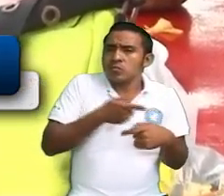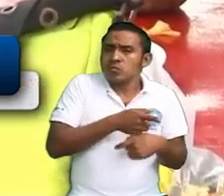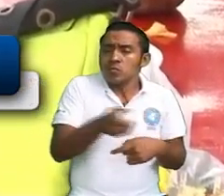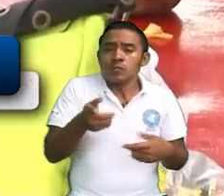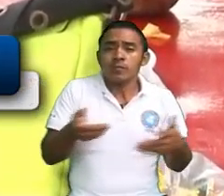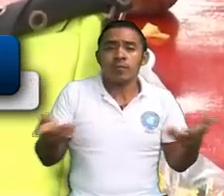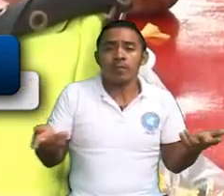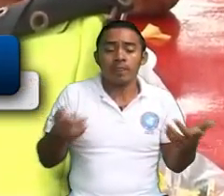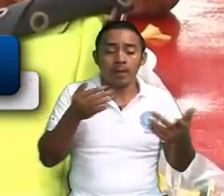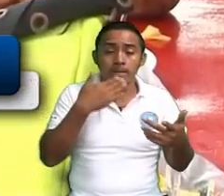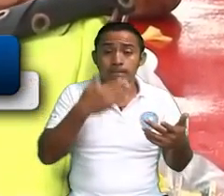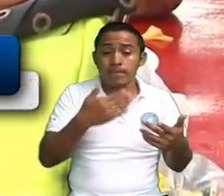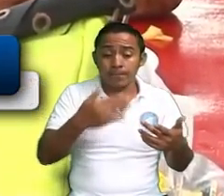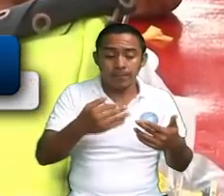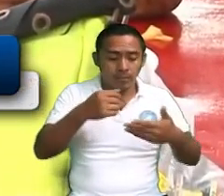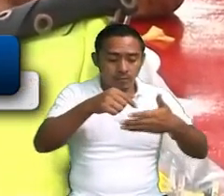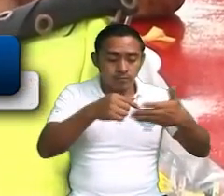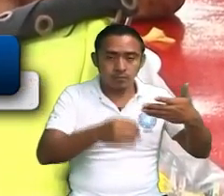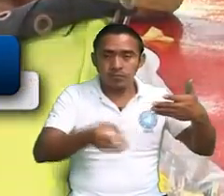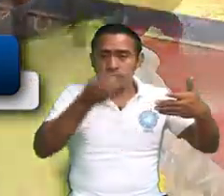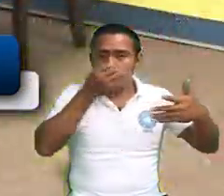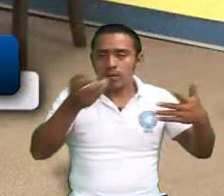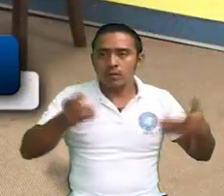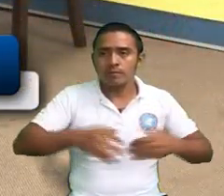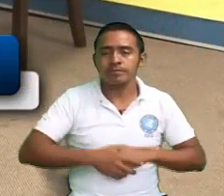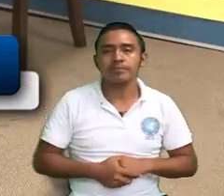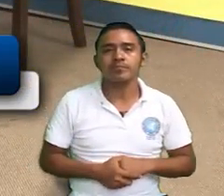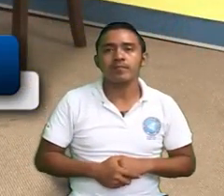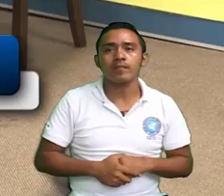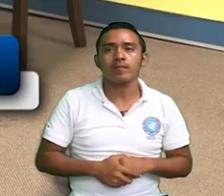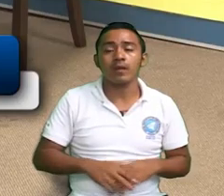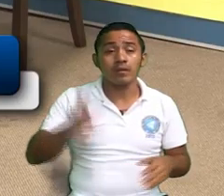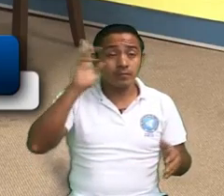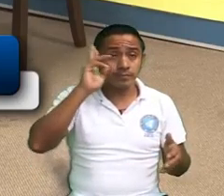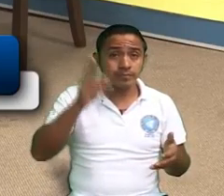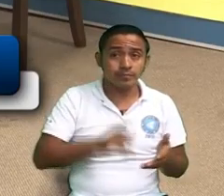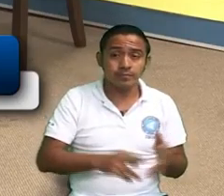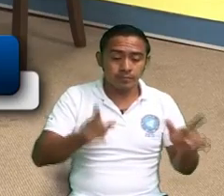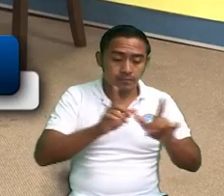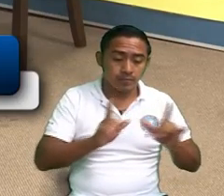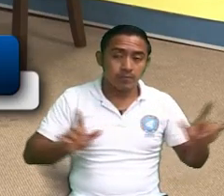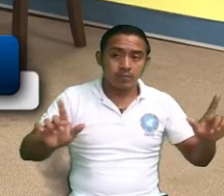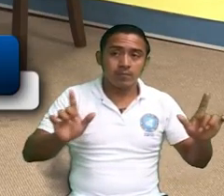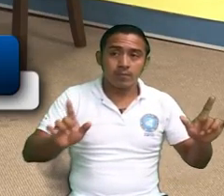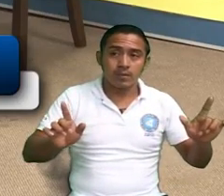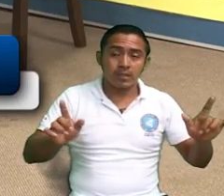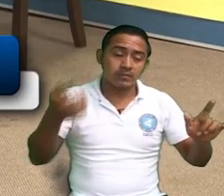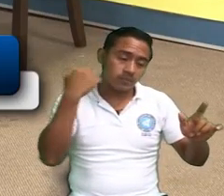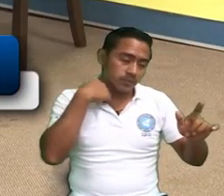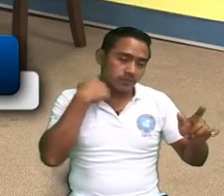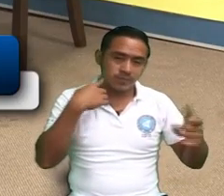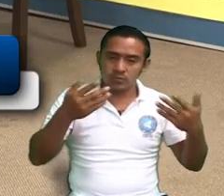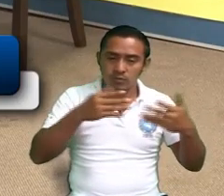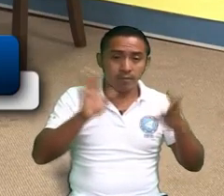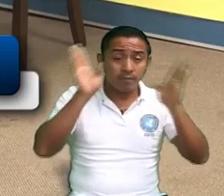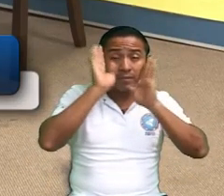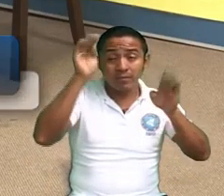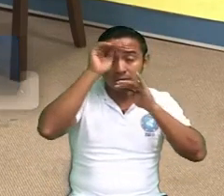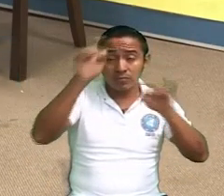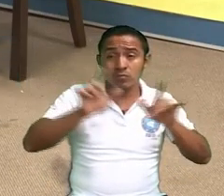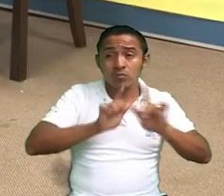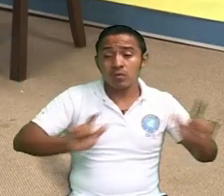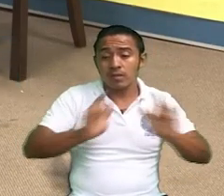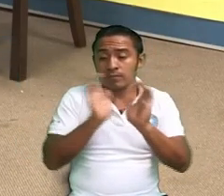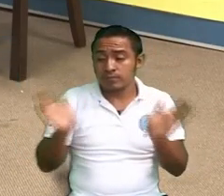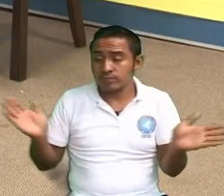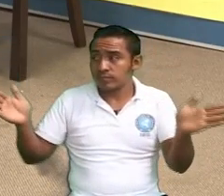garantizar esas buenas condiciones de los alimentos y bebidas? Recordemos que aunque estén en los balnearios, siempre va a haber un área de cocina. Uh-huh. Y esa área de cocina es la que